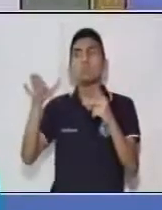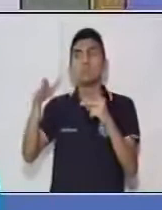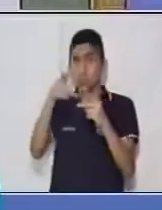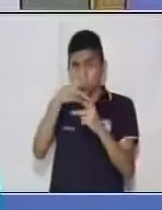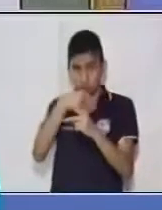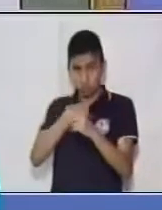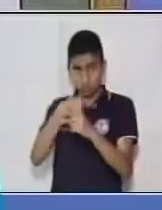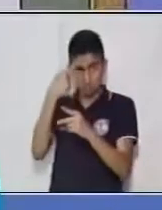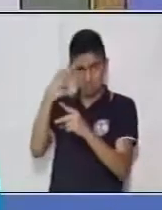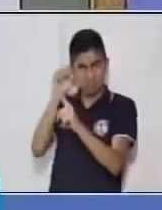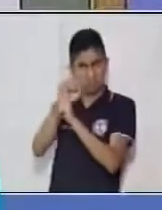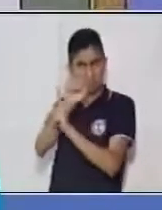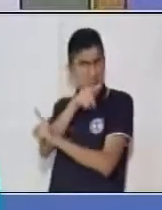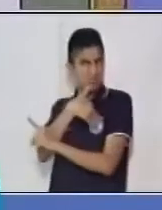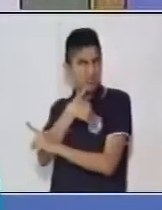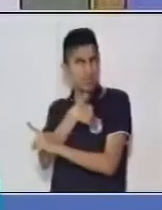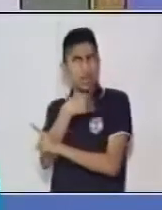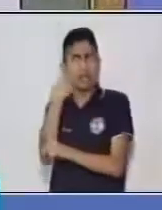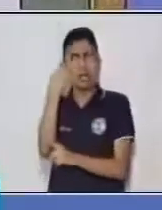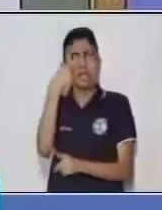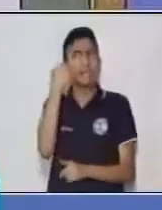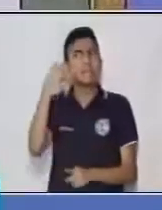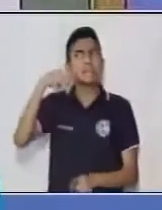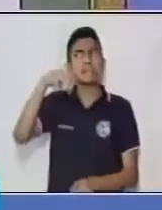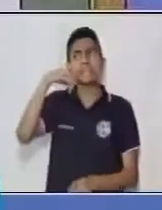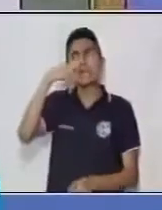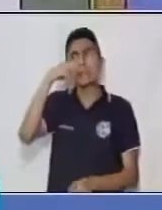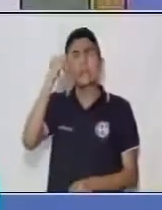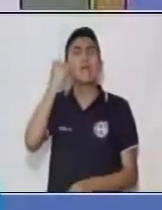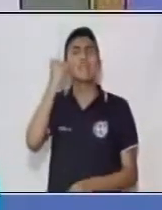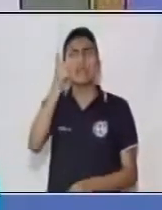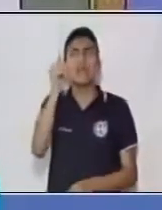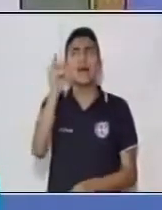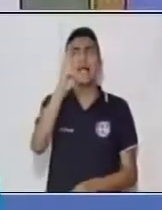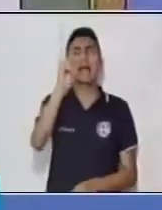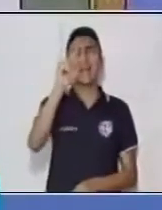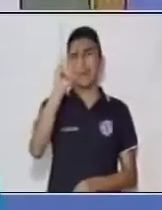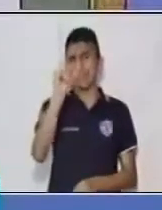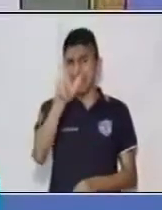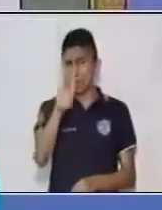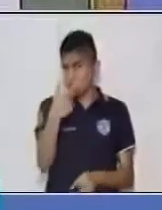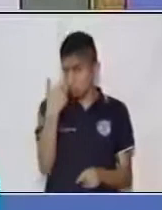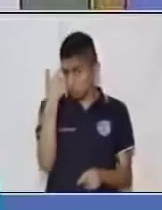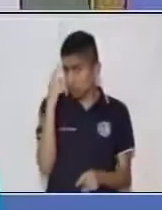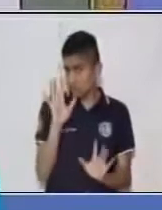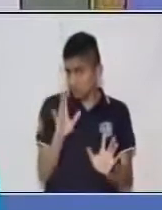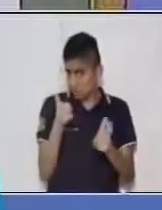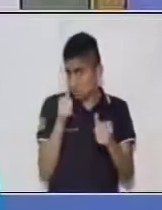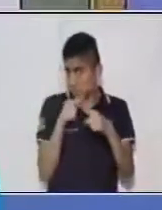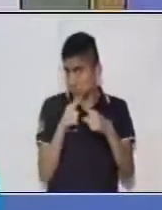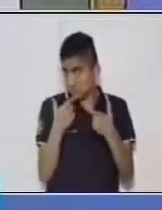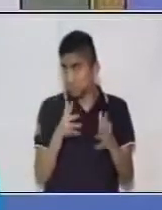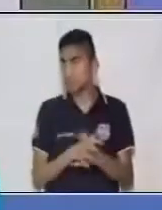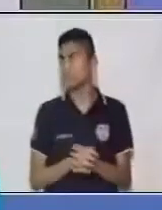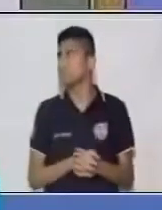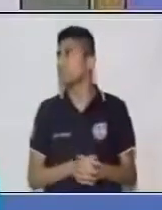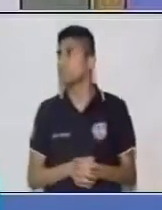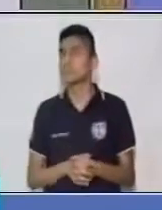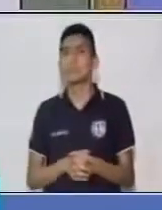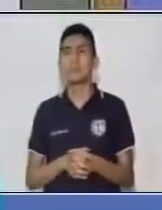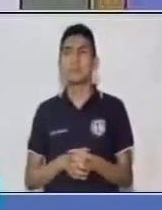simetría radial. Bueno, le voy a colocar un centro y la voy a hacer girar. Lo primero que tengo que hacer